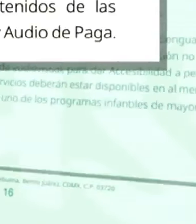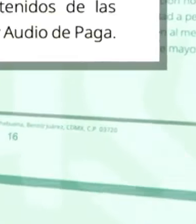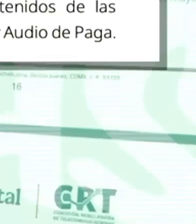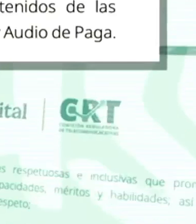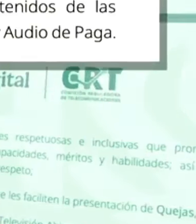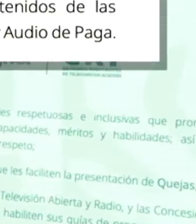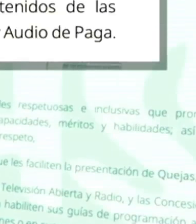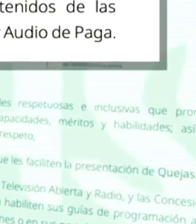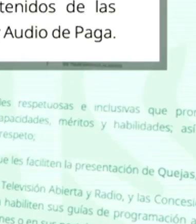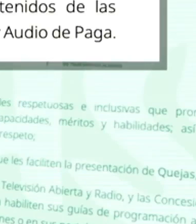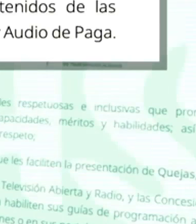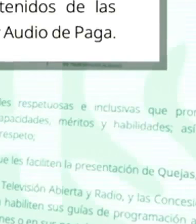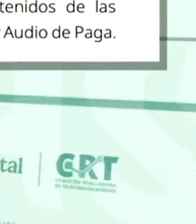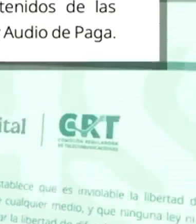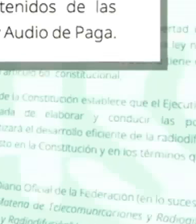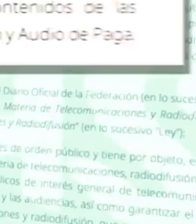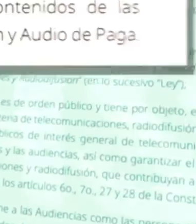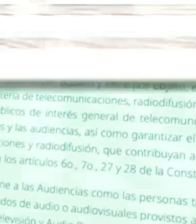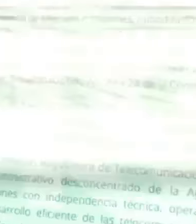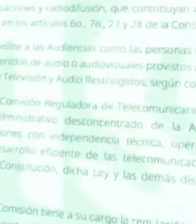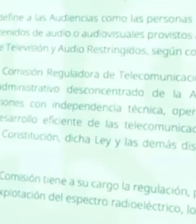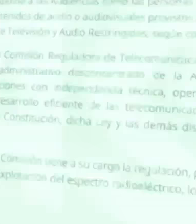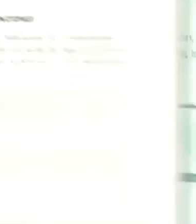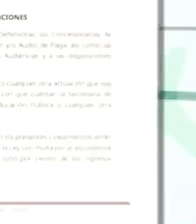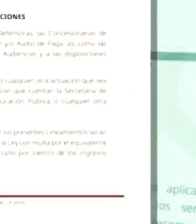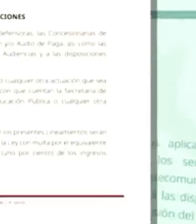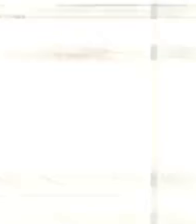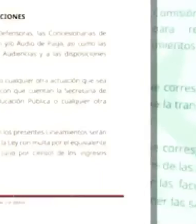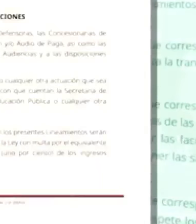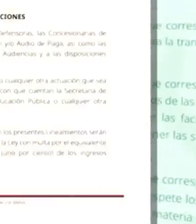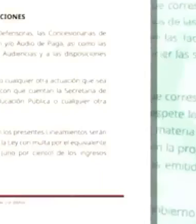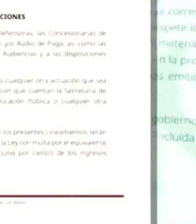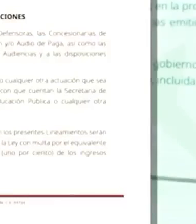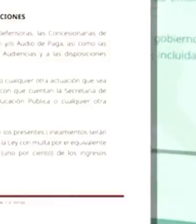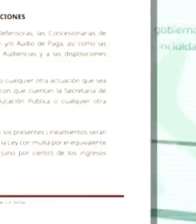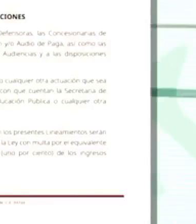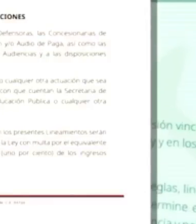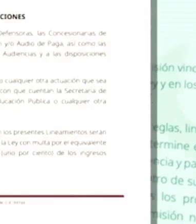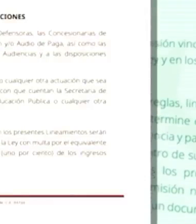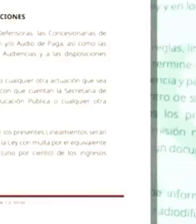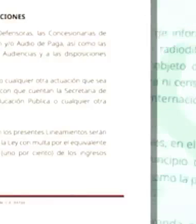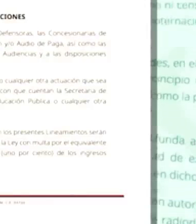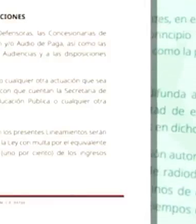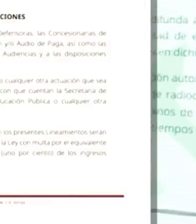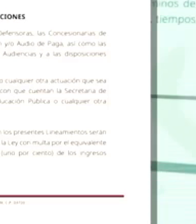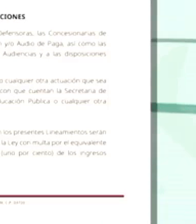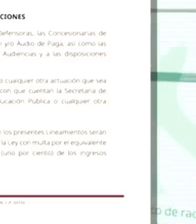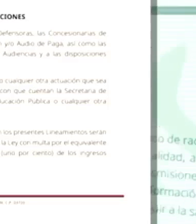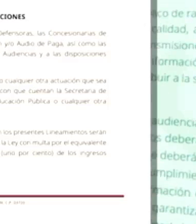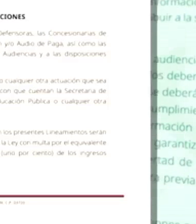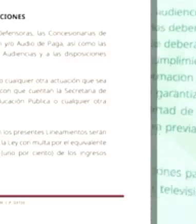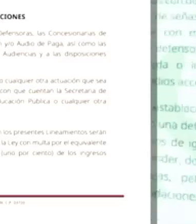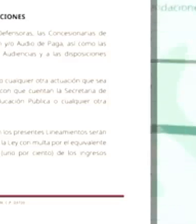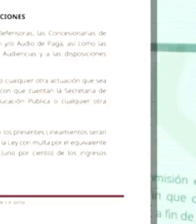la libertad de expresión y programática. Asimismo, la autoridad no sanciona por el contenido vertido, sino únicamente por incumplimientos